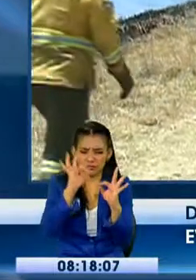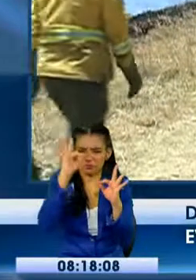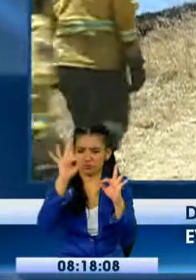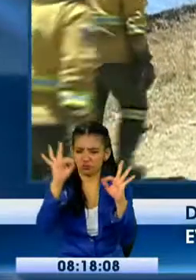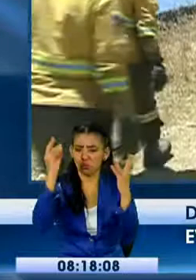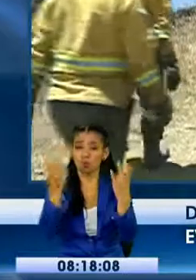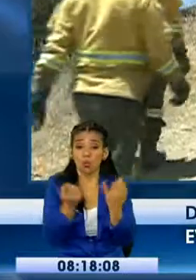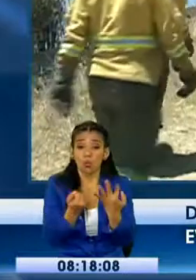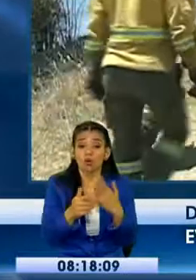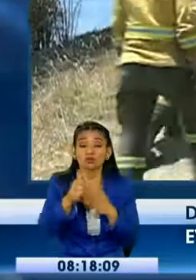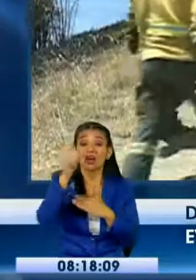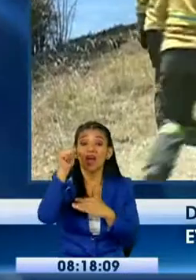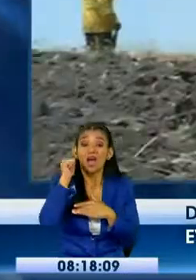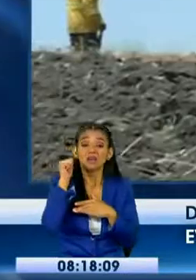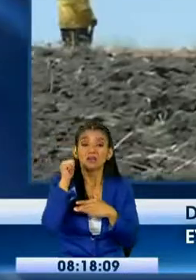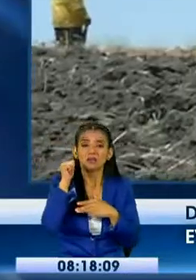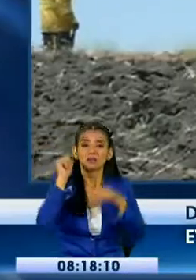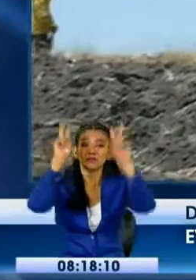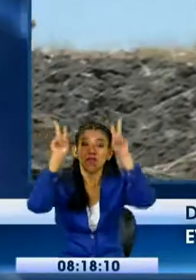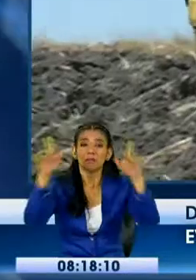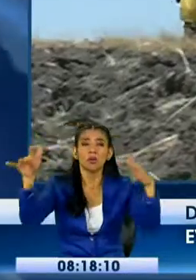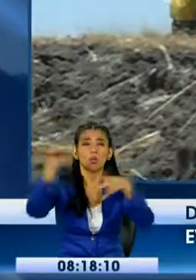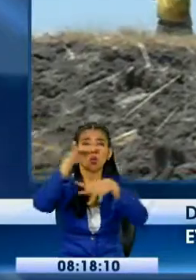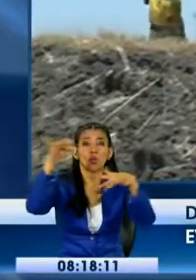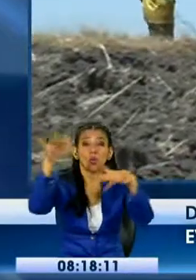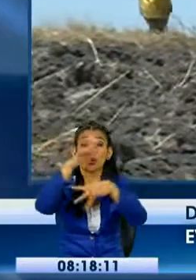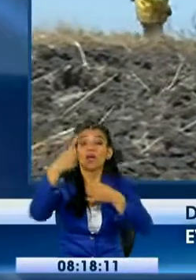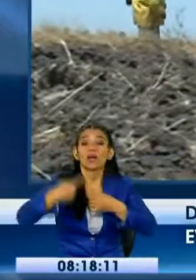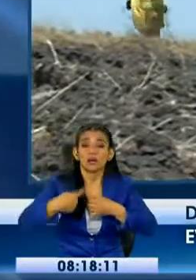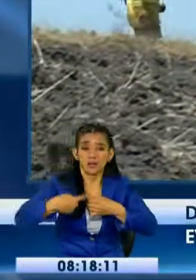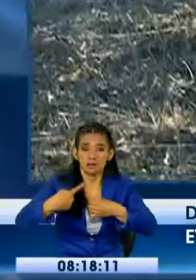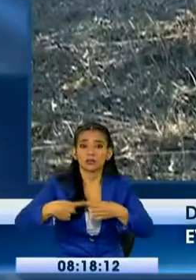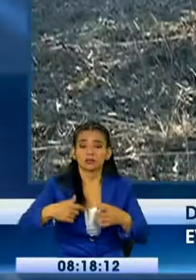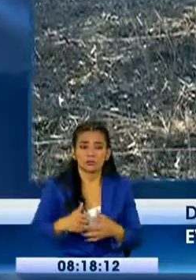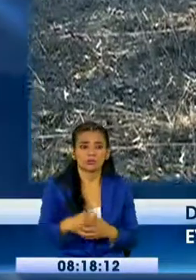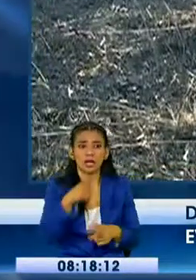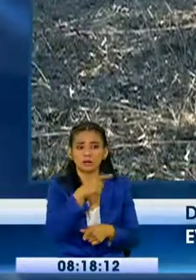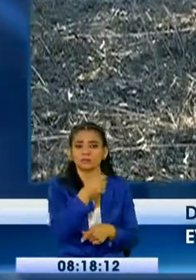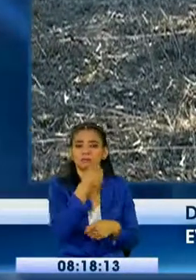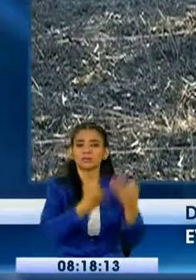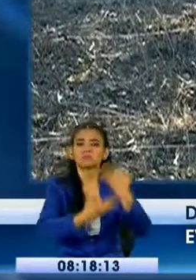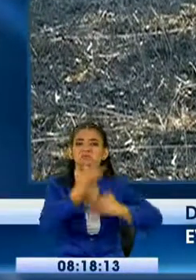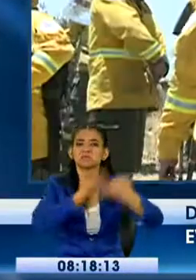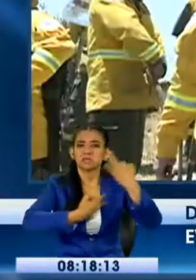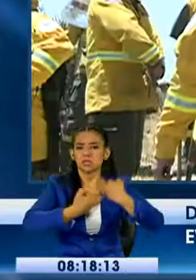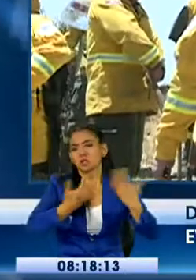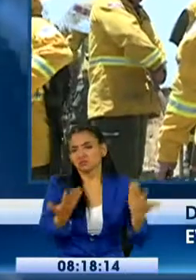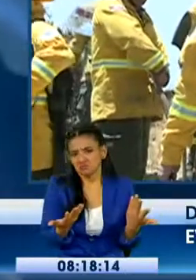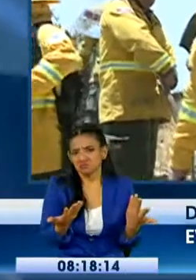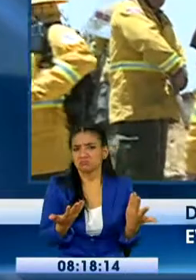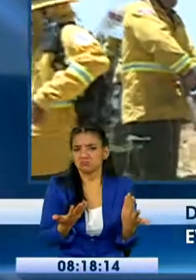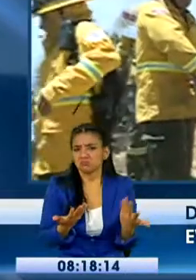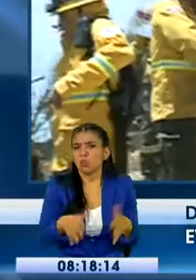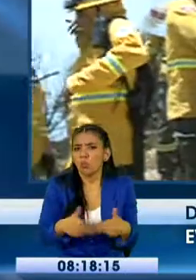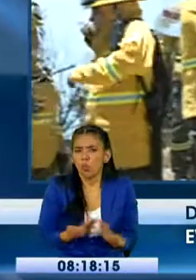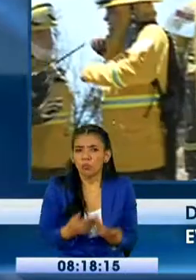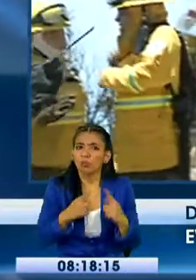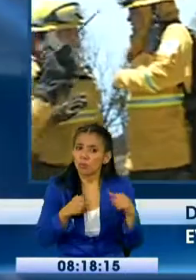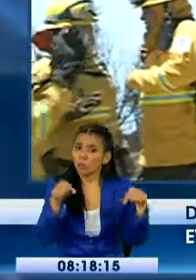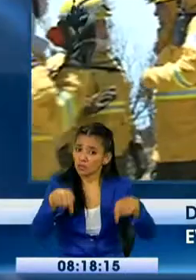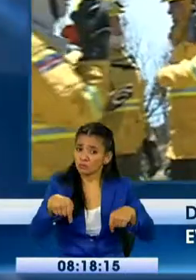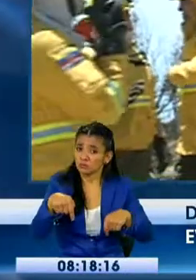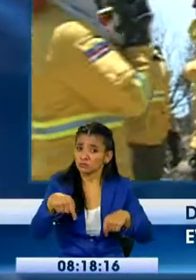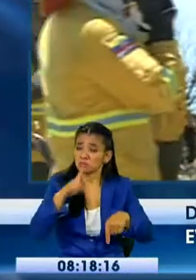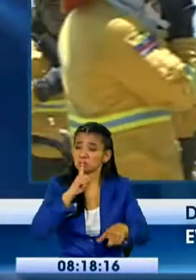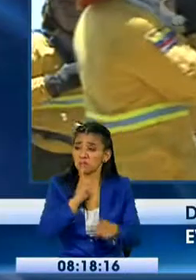se realizó del aire de Quito. Ella nos explicará de cómo está, pero obviamente esto también es un contaminante para